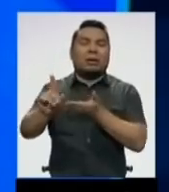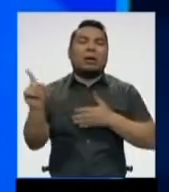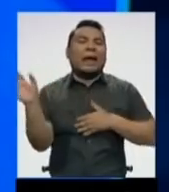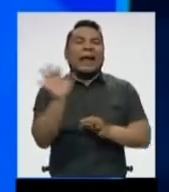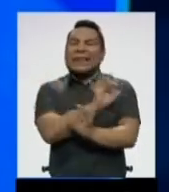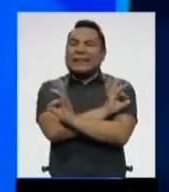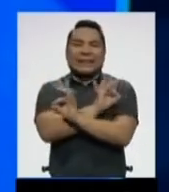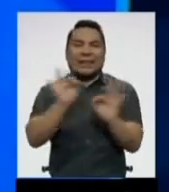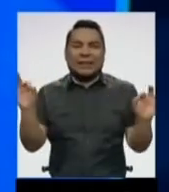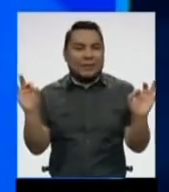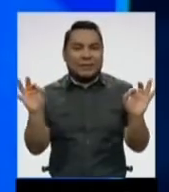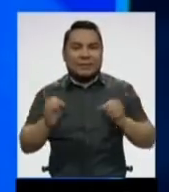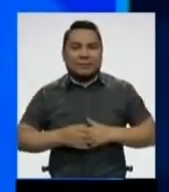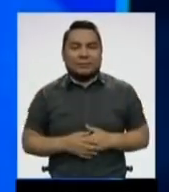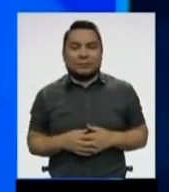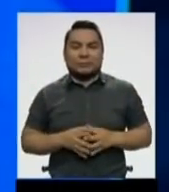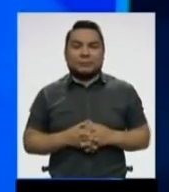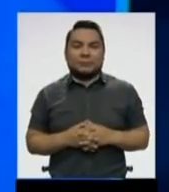ningún motivo.